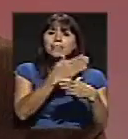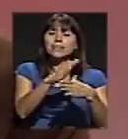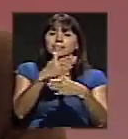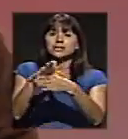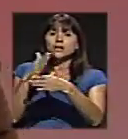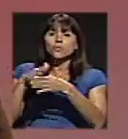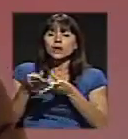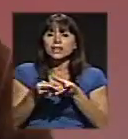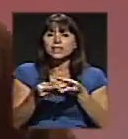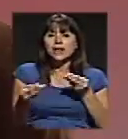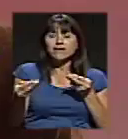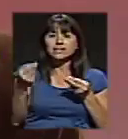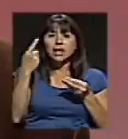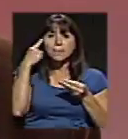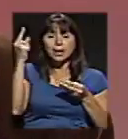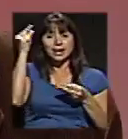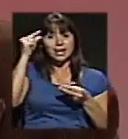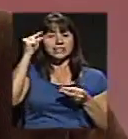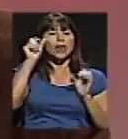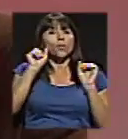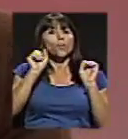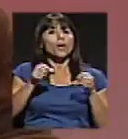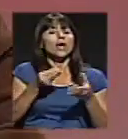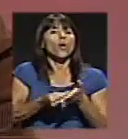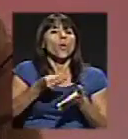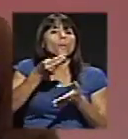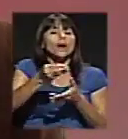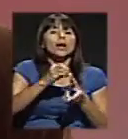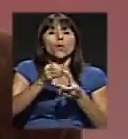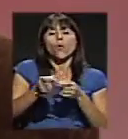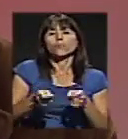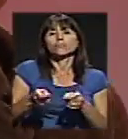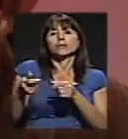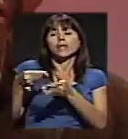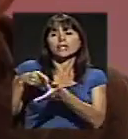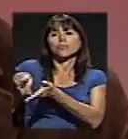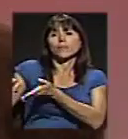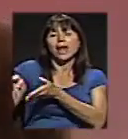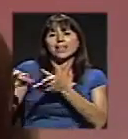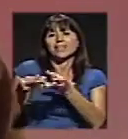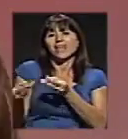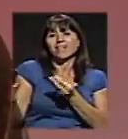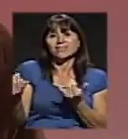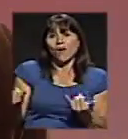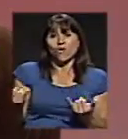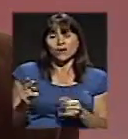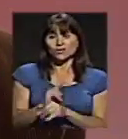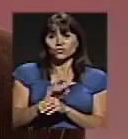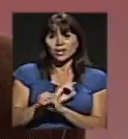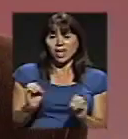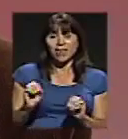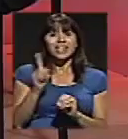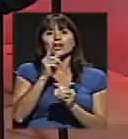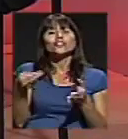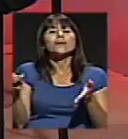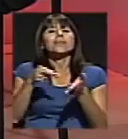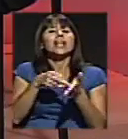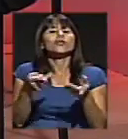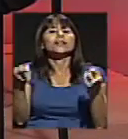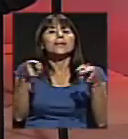pueda comprar o expropiar tierras ociosas y repartirlos a familias campesinas, que no se repita lo que está pasando en Medio Queso de los Chiles, por